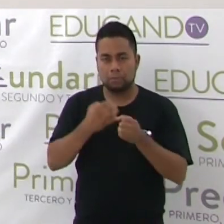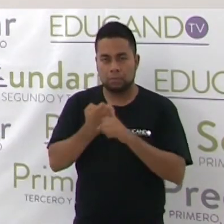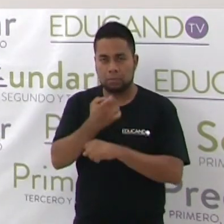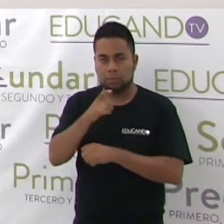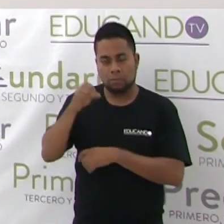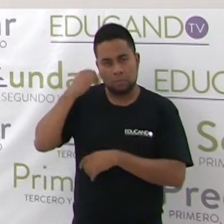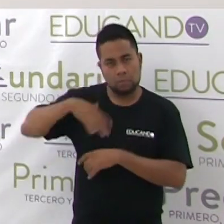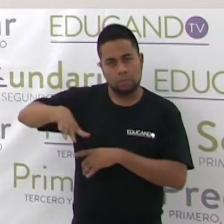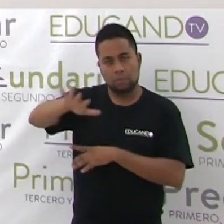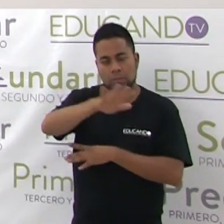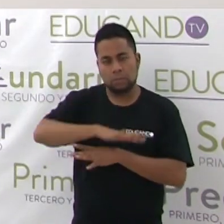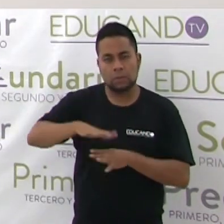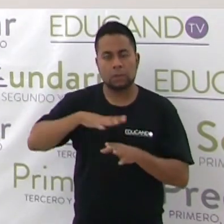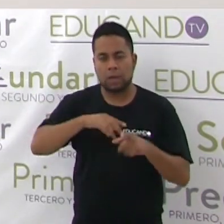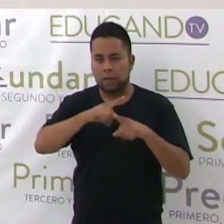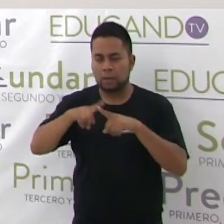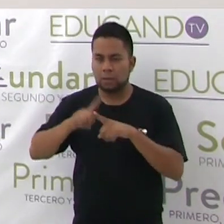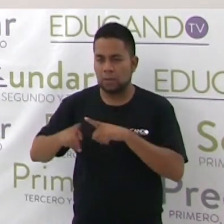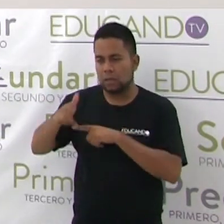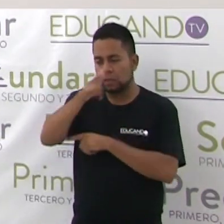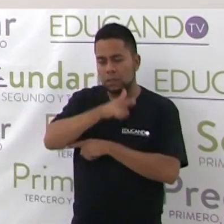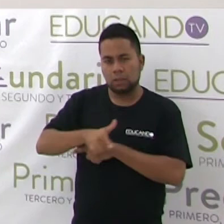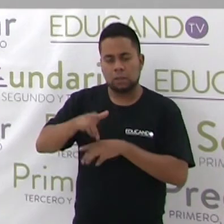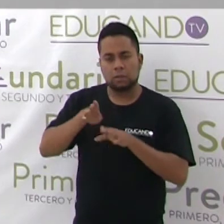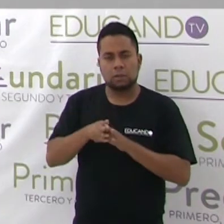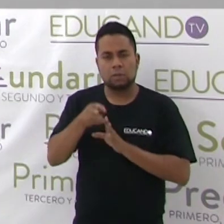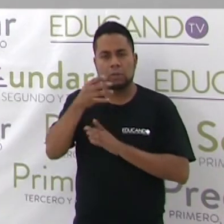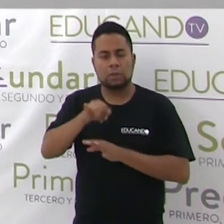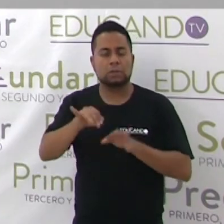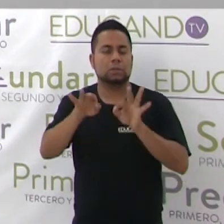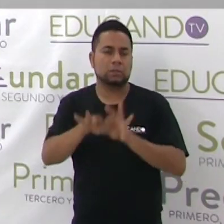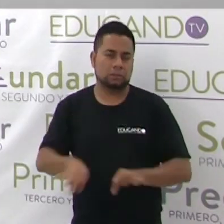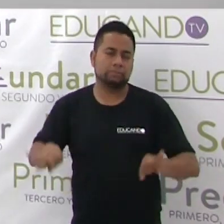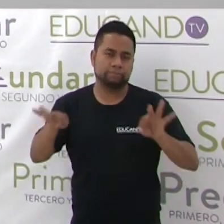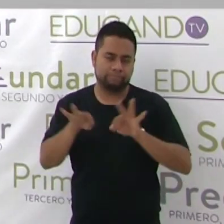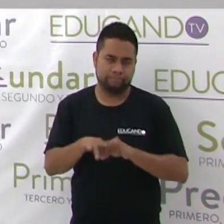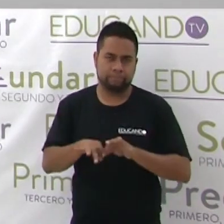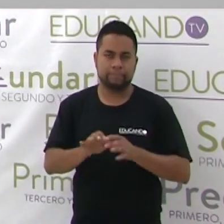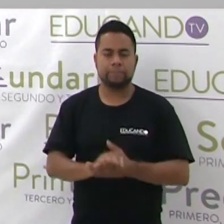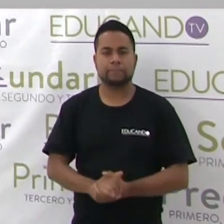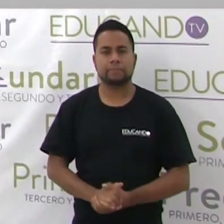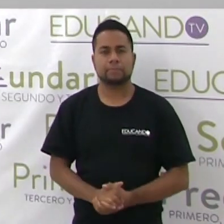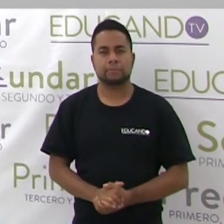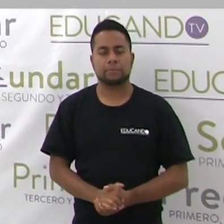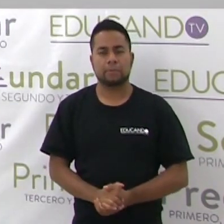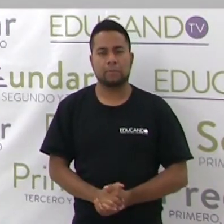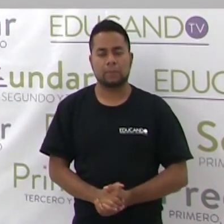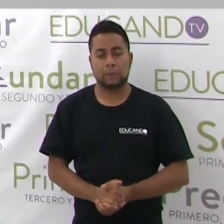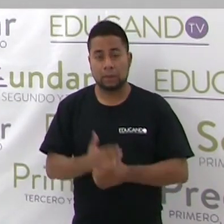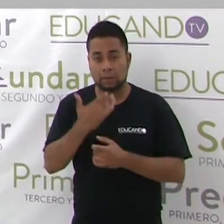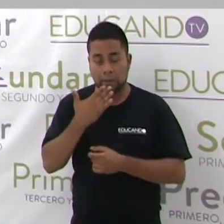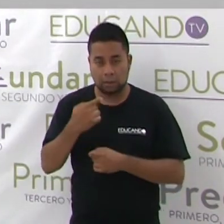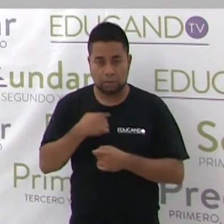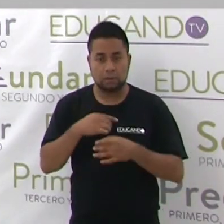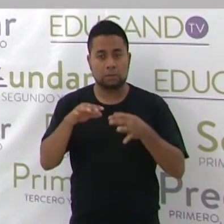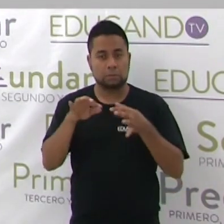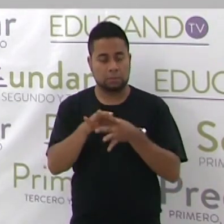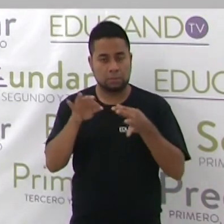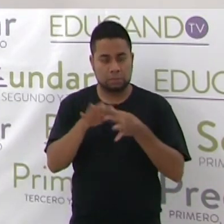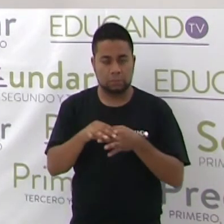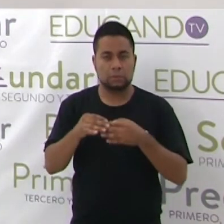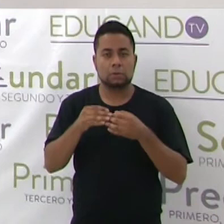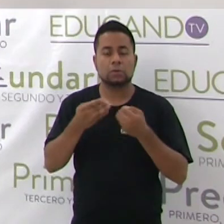se maneja el multilingüismo como una parte importante. Bien, te voy a hablar sobre